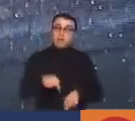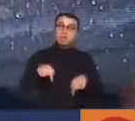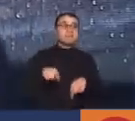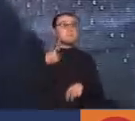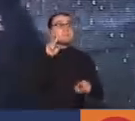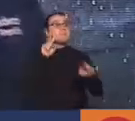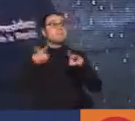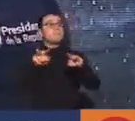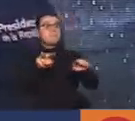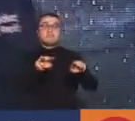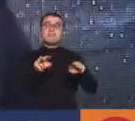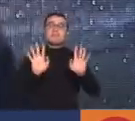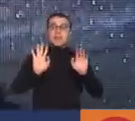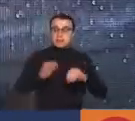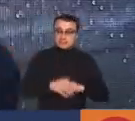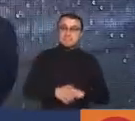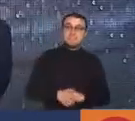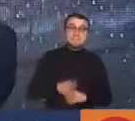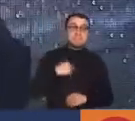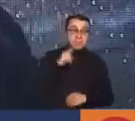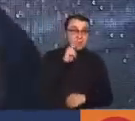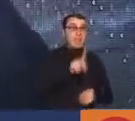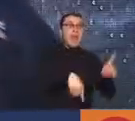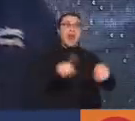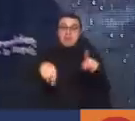de... Bueno, entonces